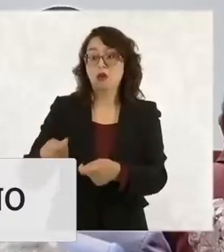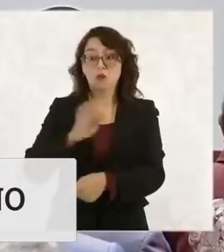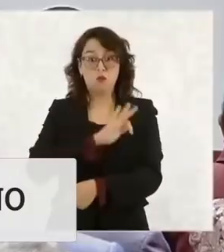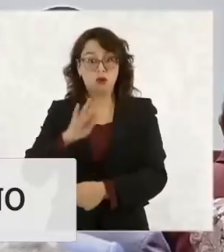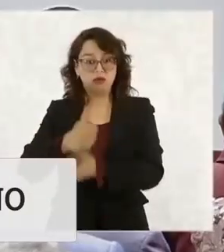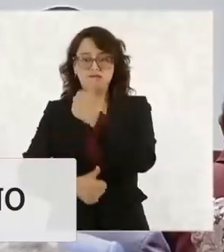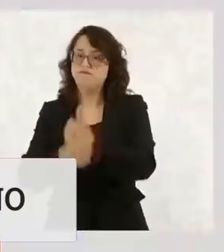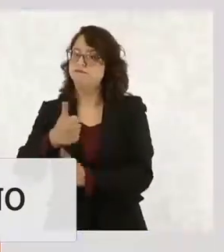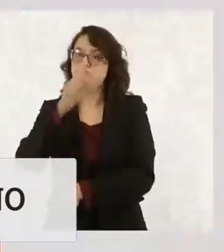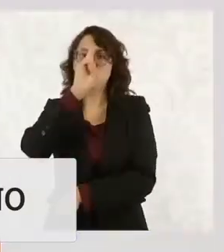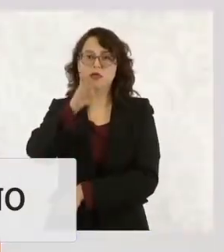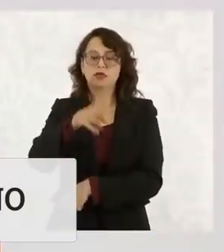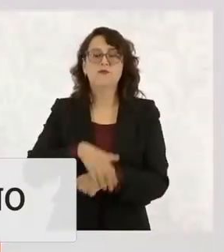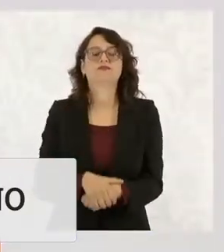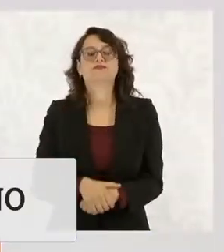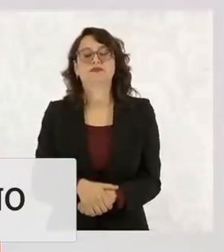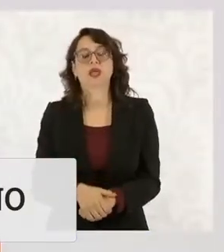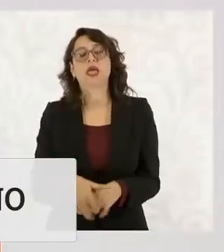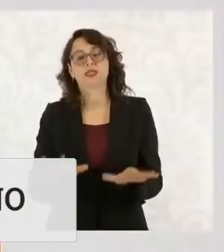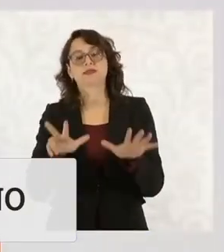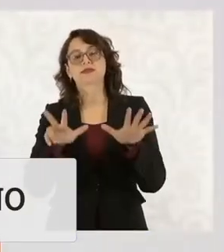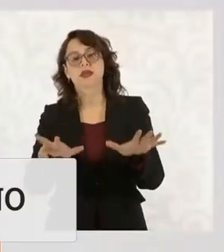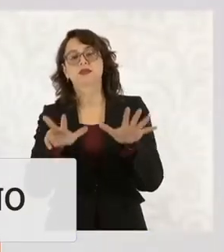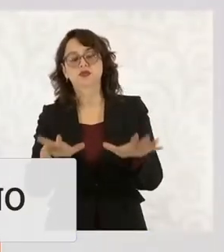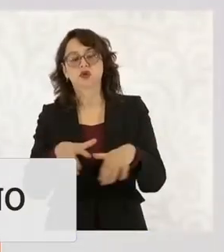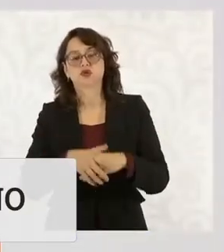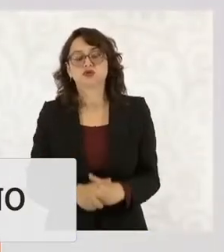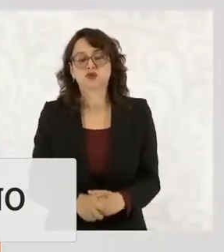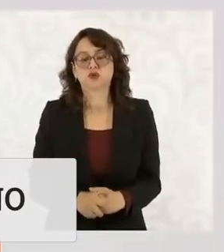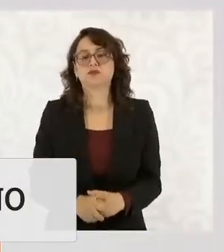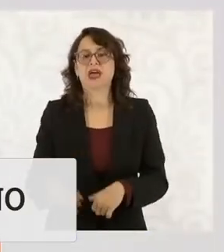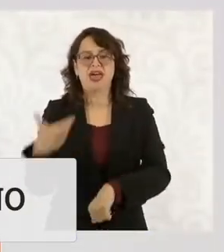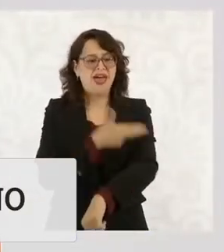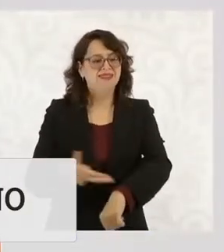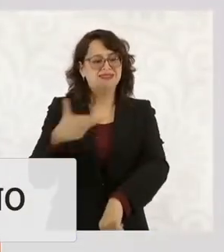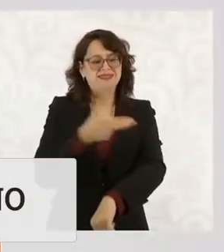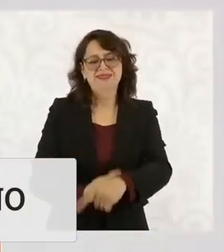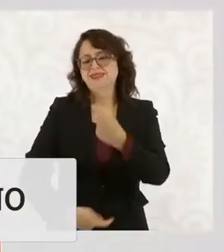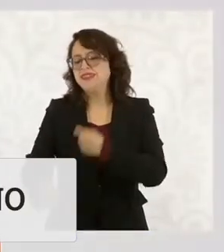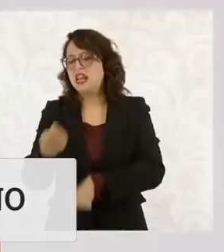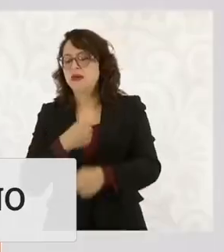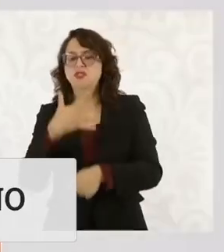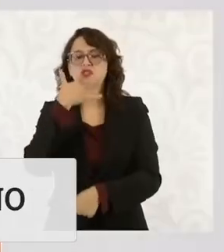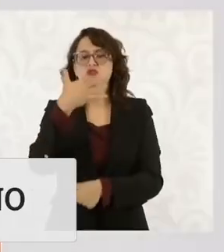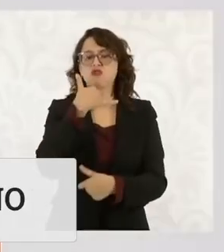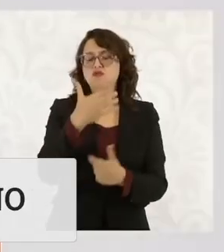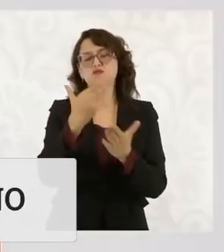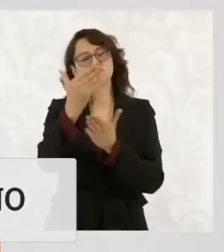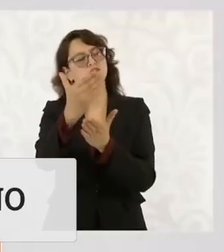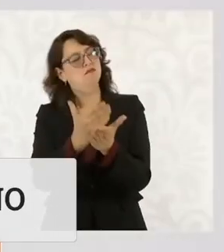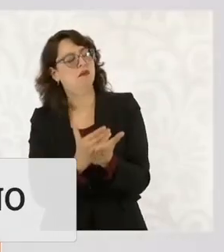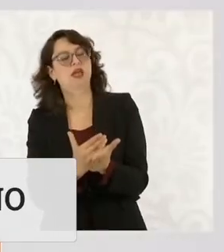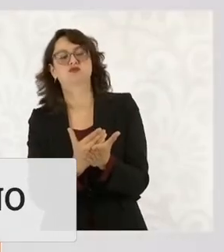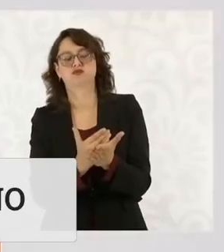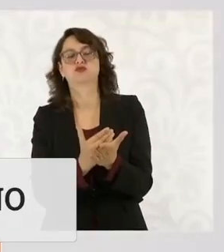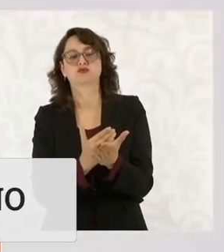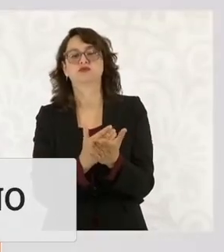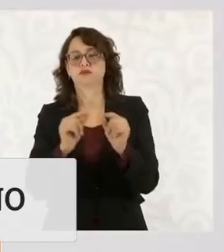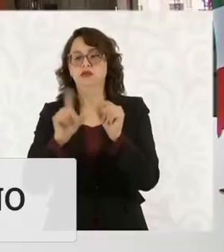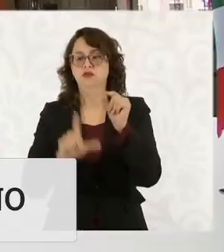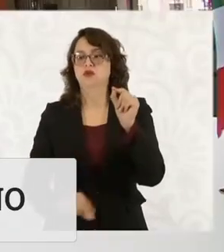popular. 18. Reducción de trámites para evitar corrupción y fortalecer el desarrollo